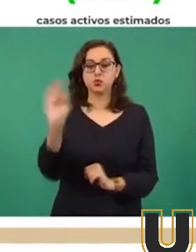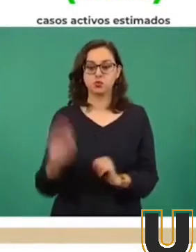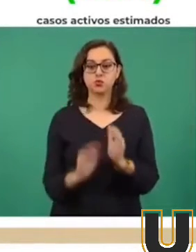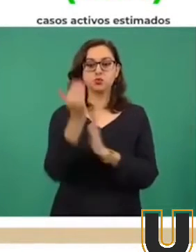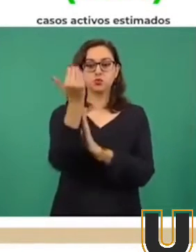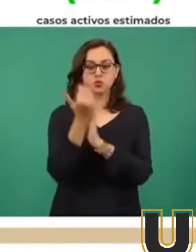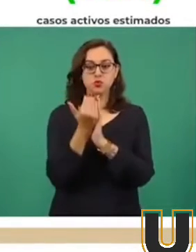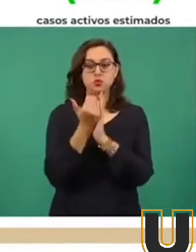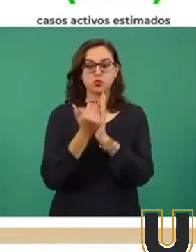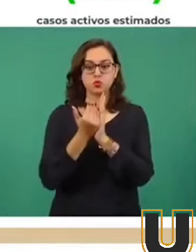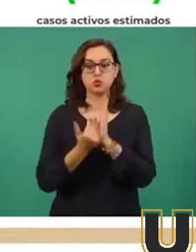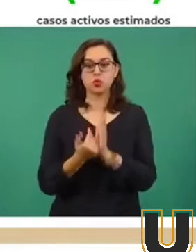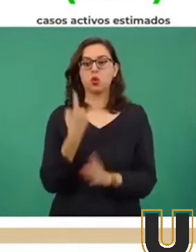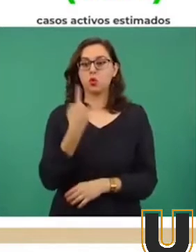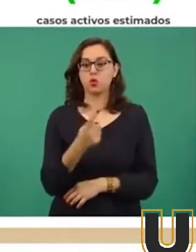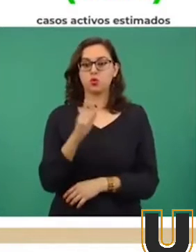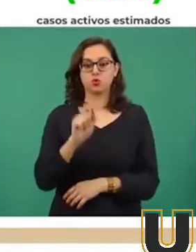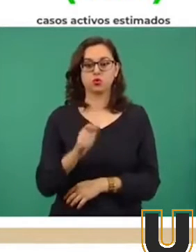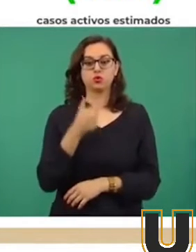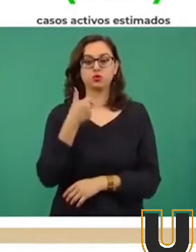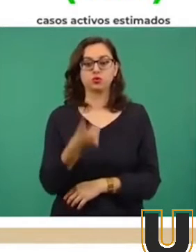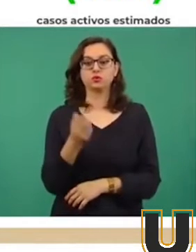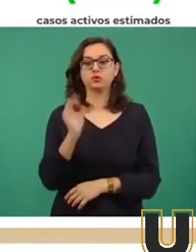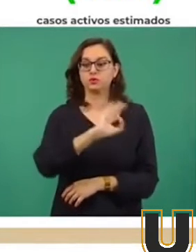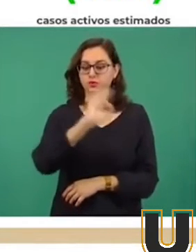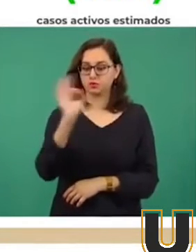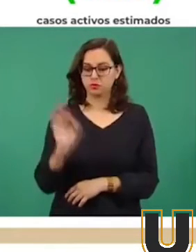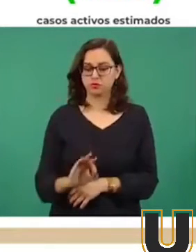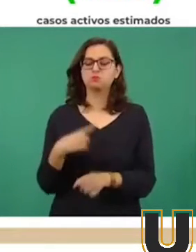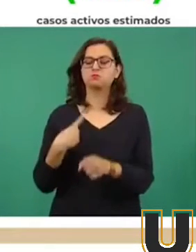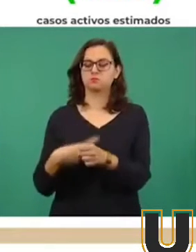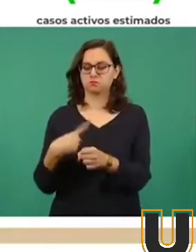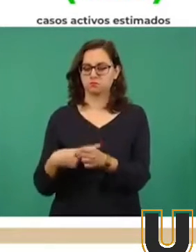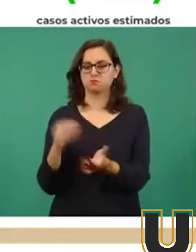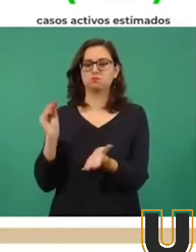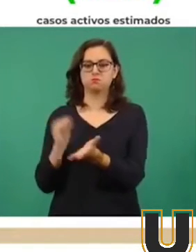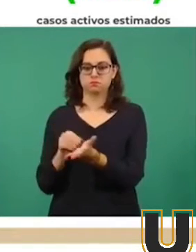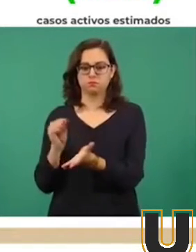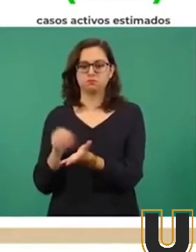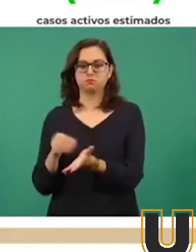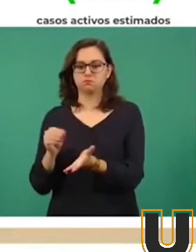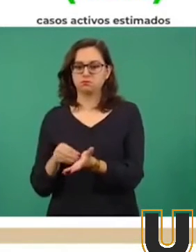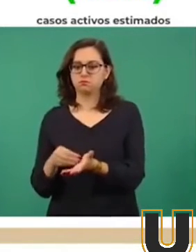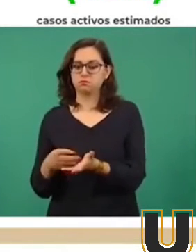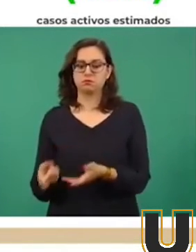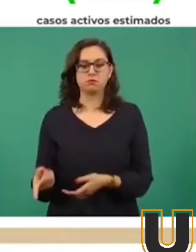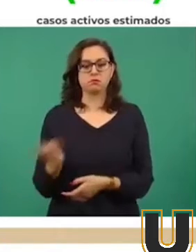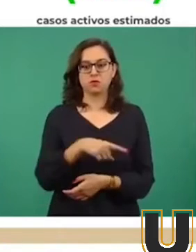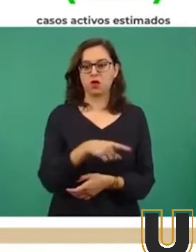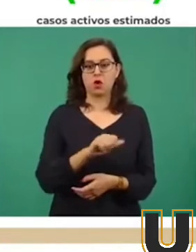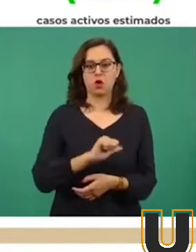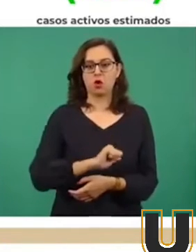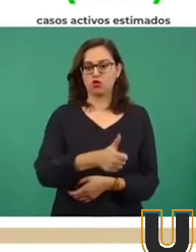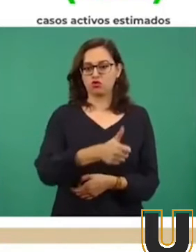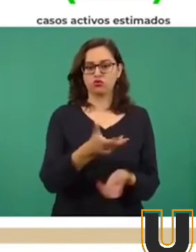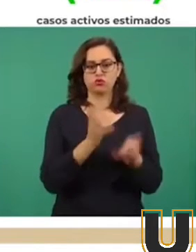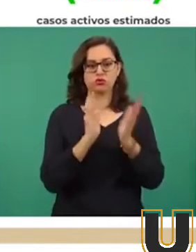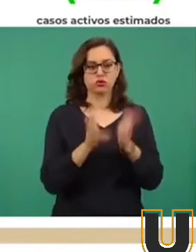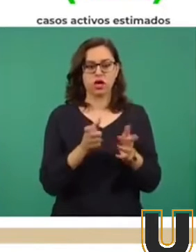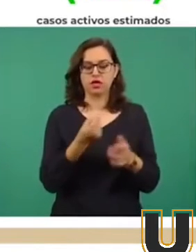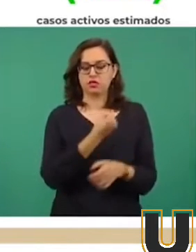continúa. 1.6% de los casos son los casos activos, todos los demás son personas que han